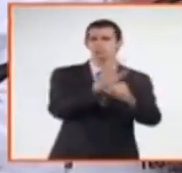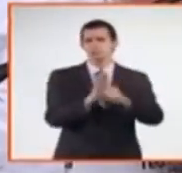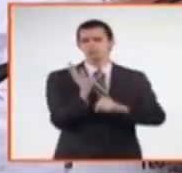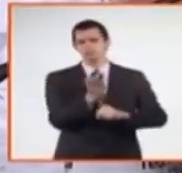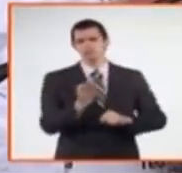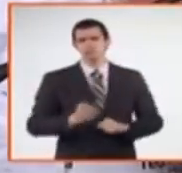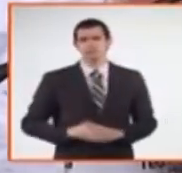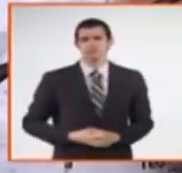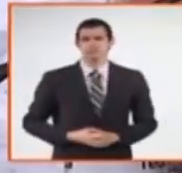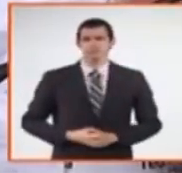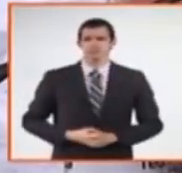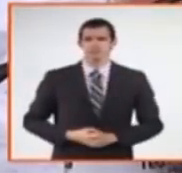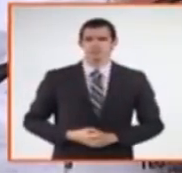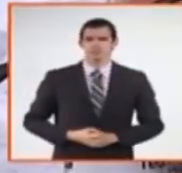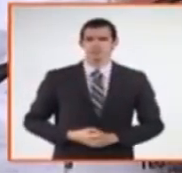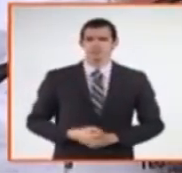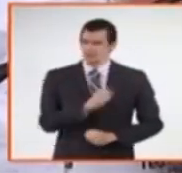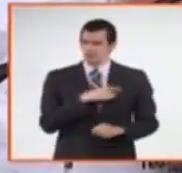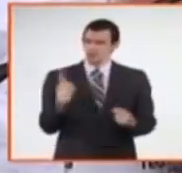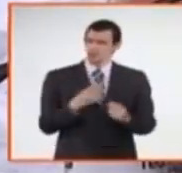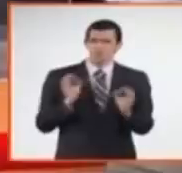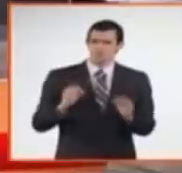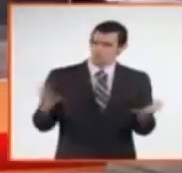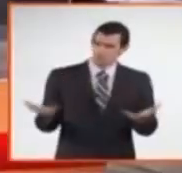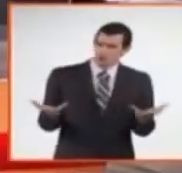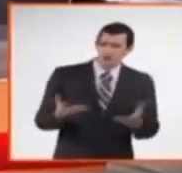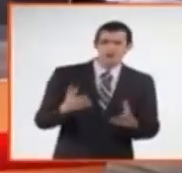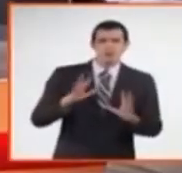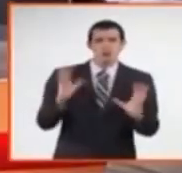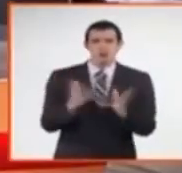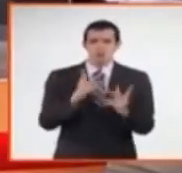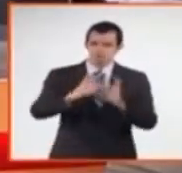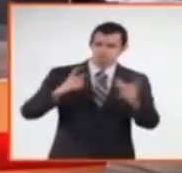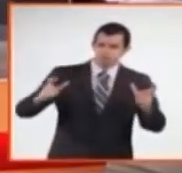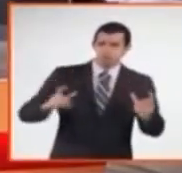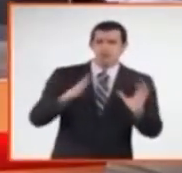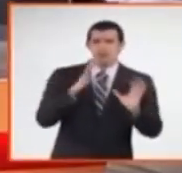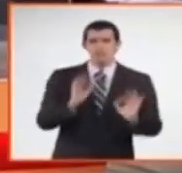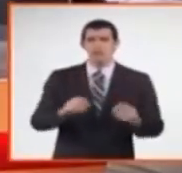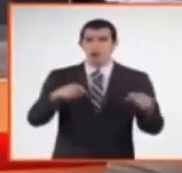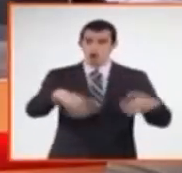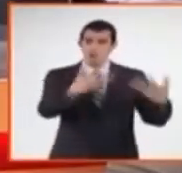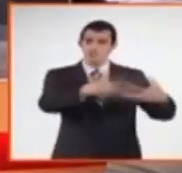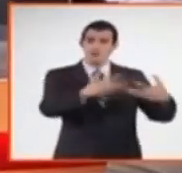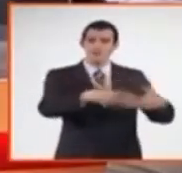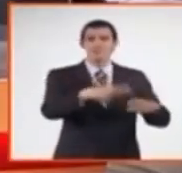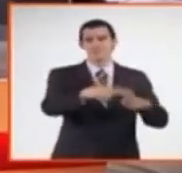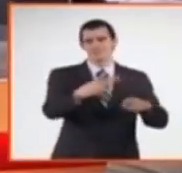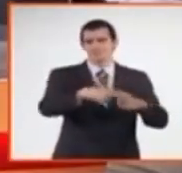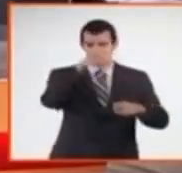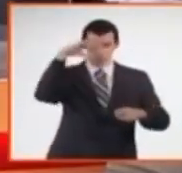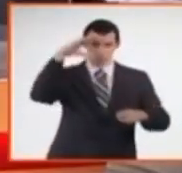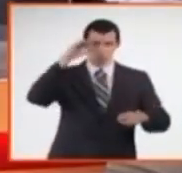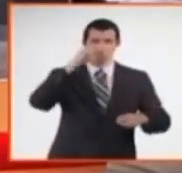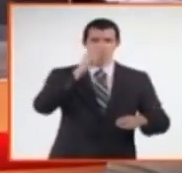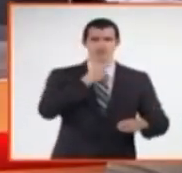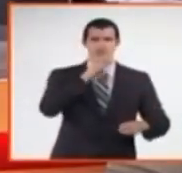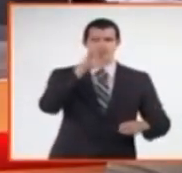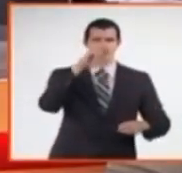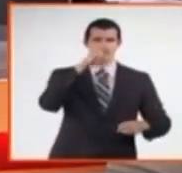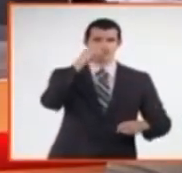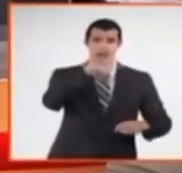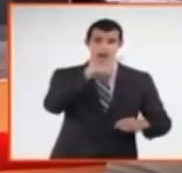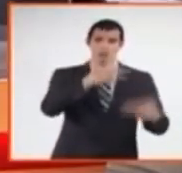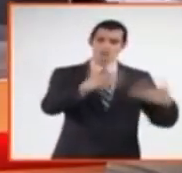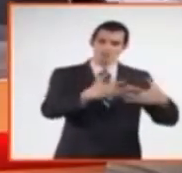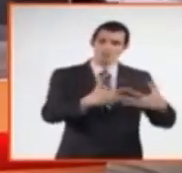de reducción de soberanas pues ahora hay un refuerzo para para combatir ese efecto y